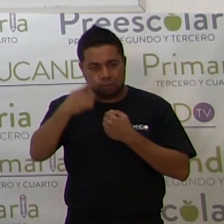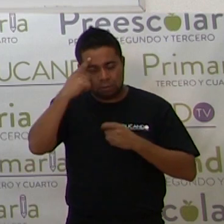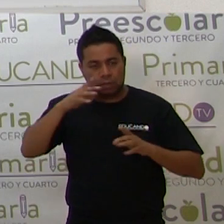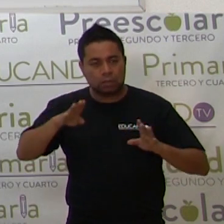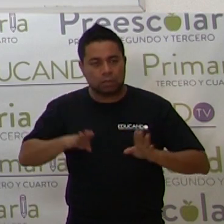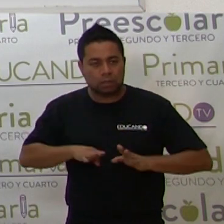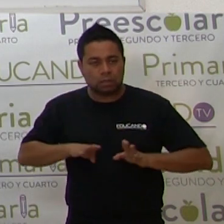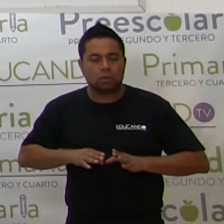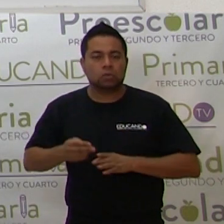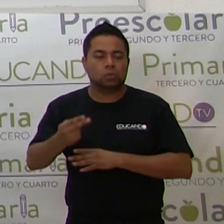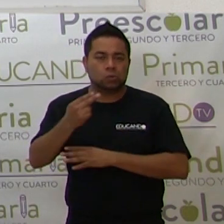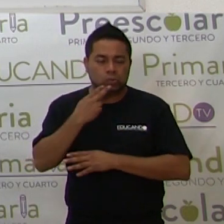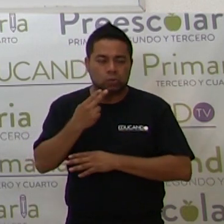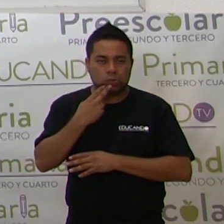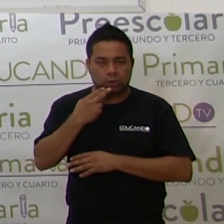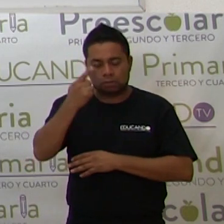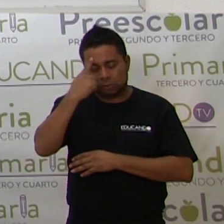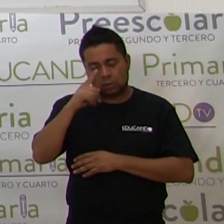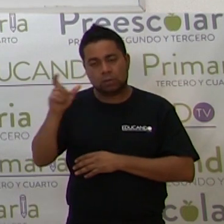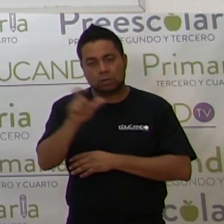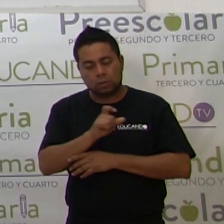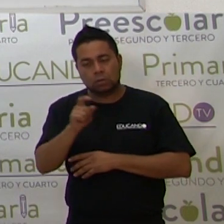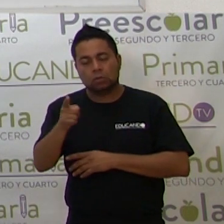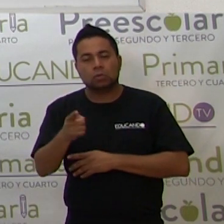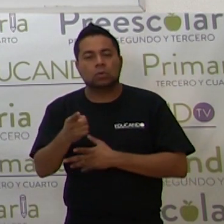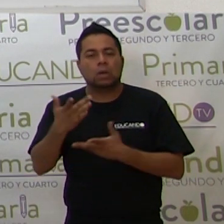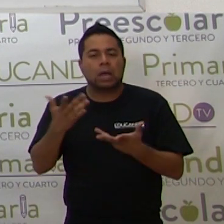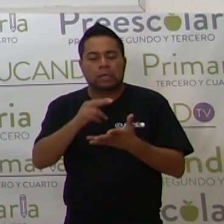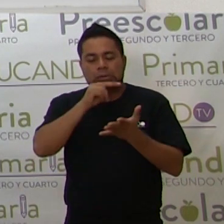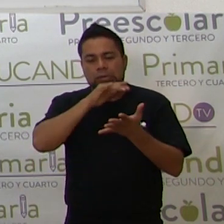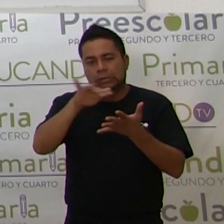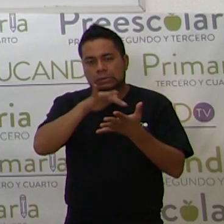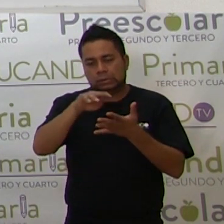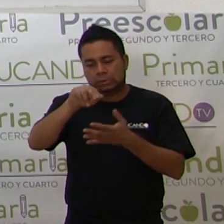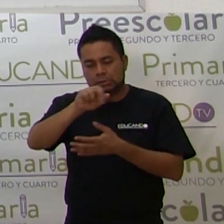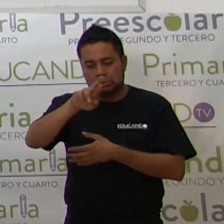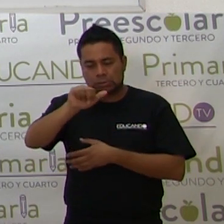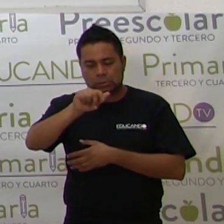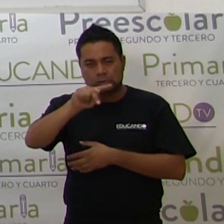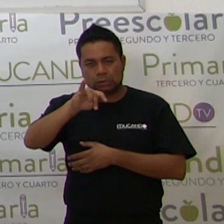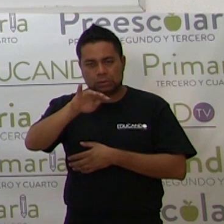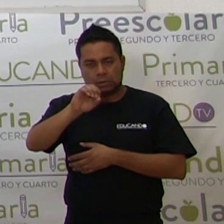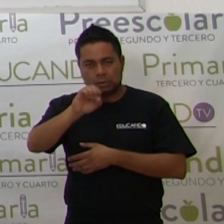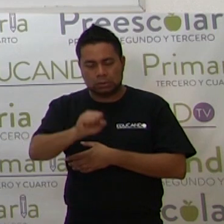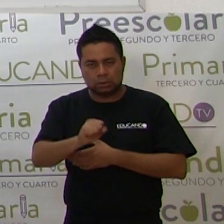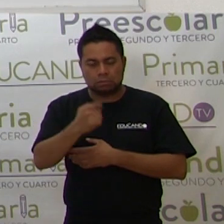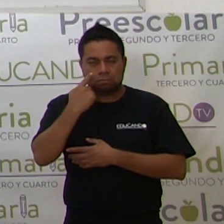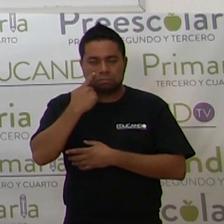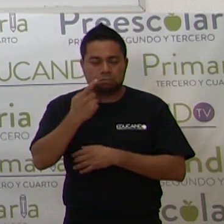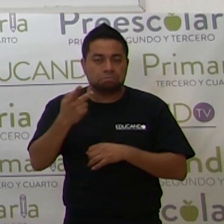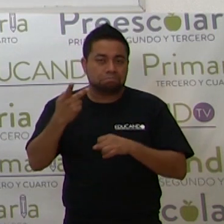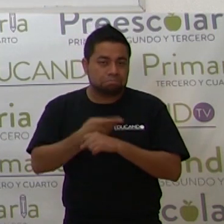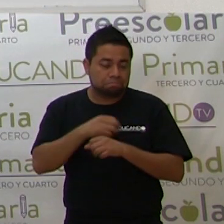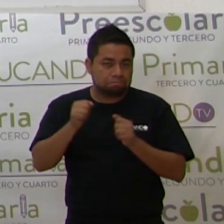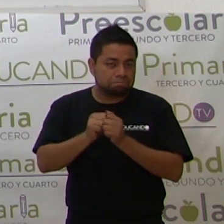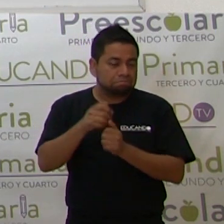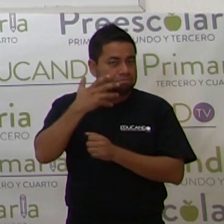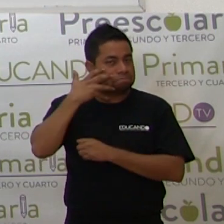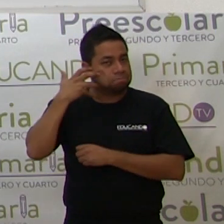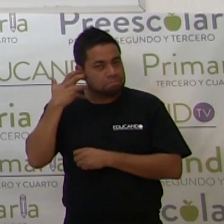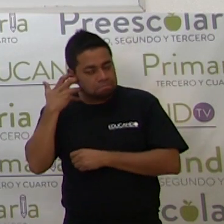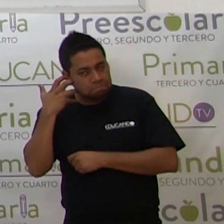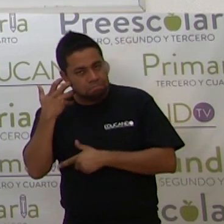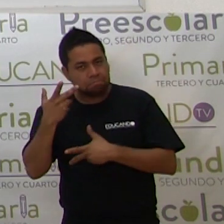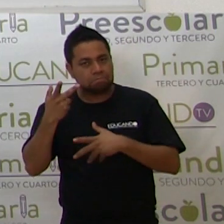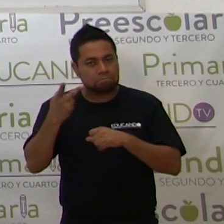vamos a estar utilizando al momento de hacer nuestros textos narrativos. Vamos a ver qué sucedió con el gato y qué